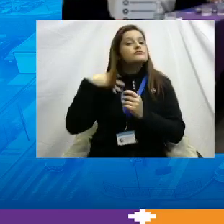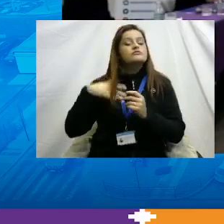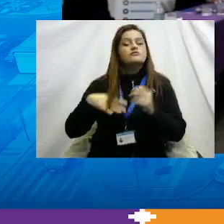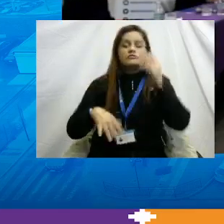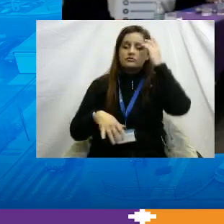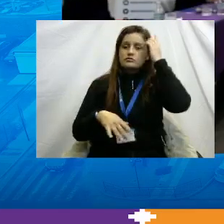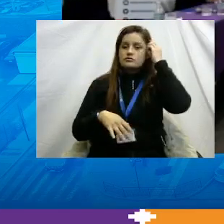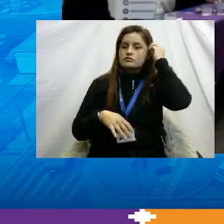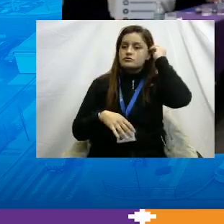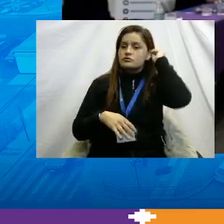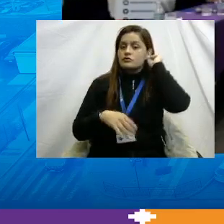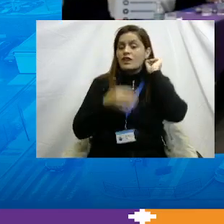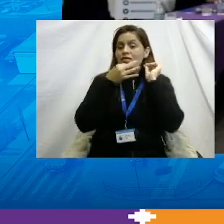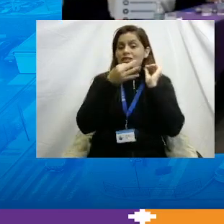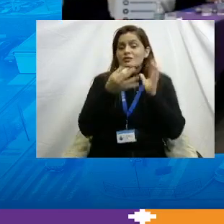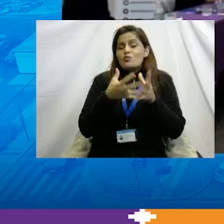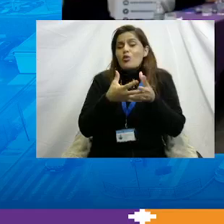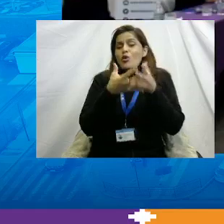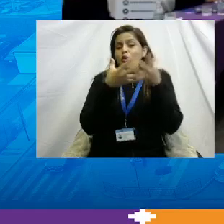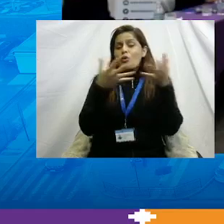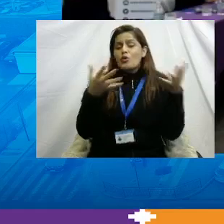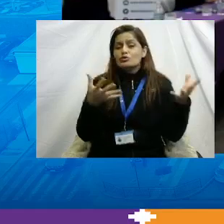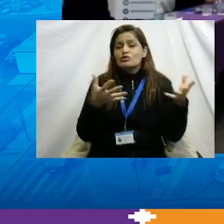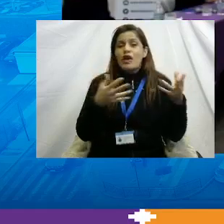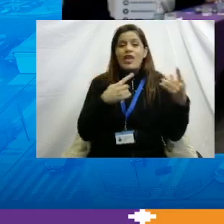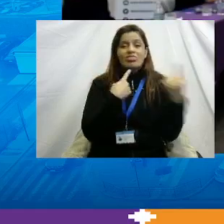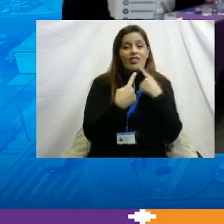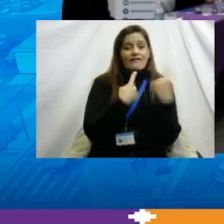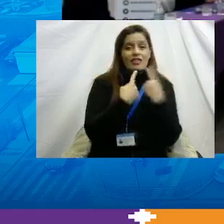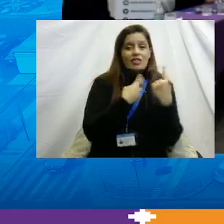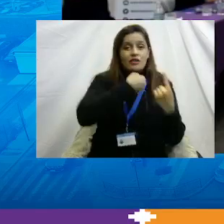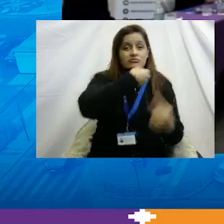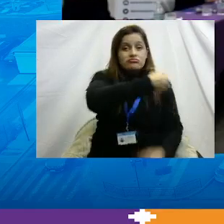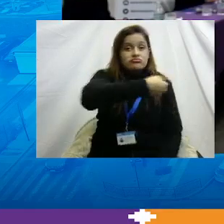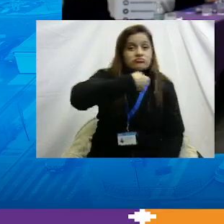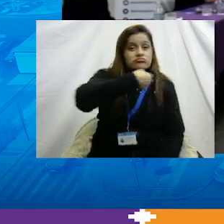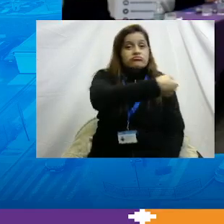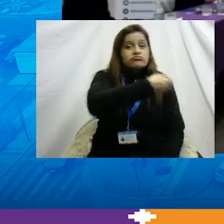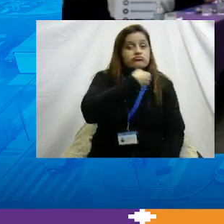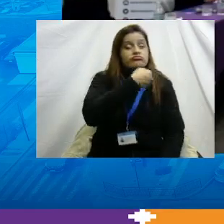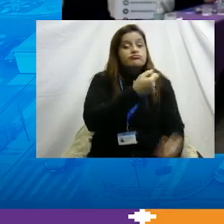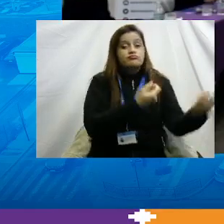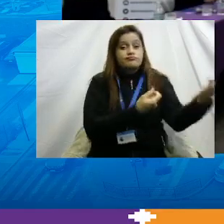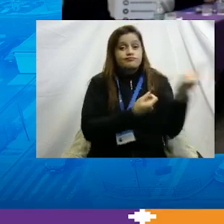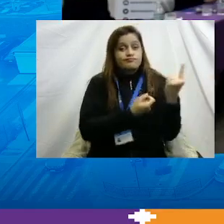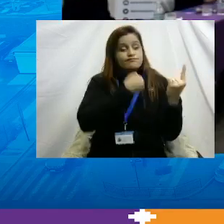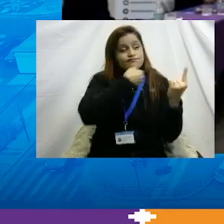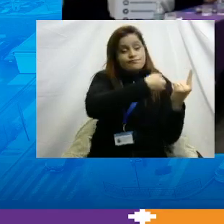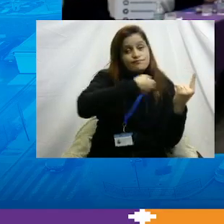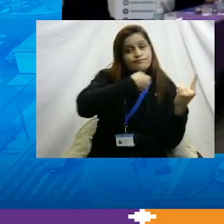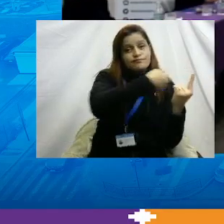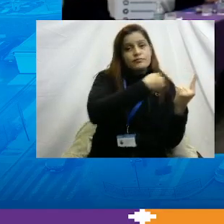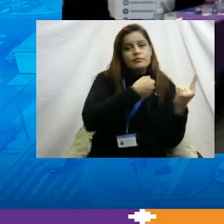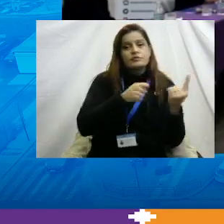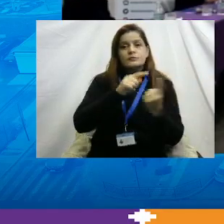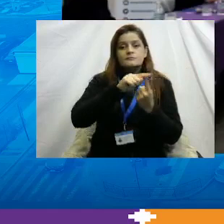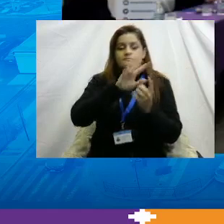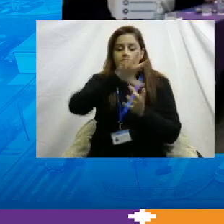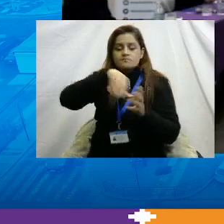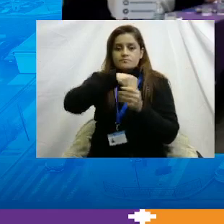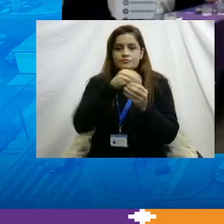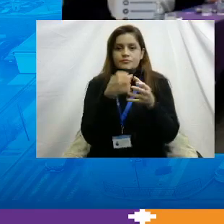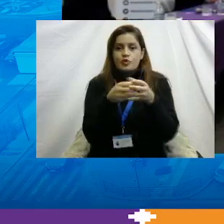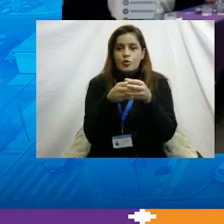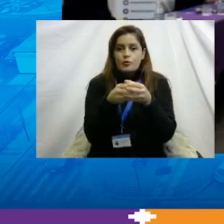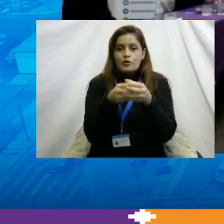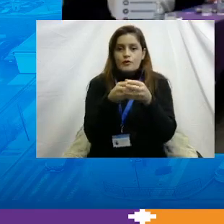Hemos tenido ardua jornada de entrevista junto a la comisión, que está conformada por don Jorge Huayco, don Patricio Retamal y